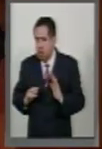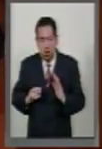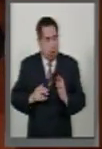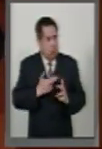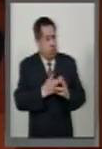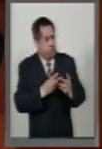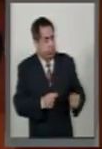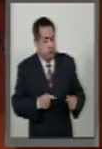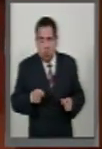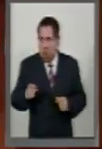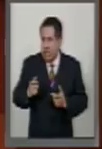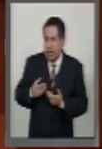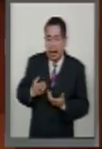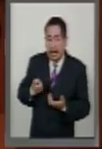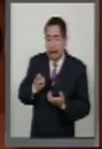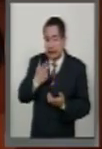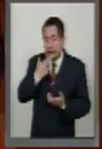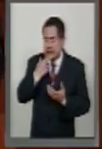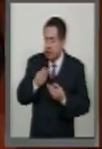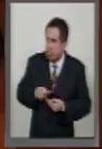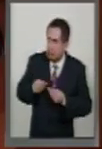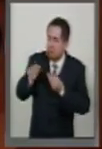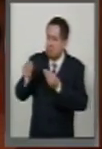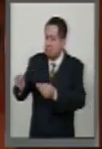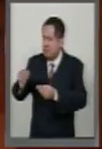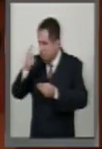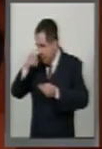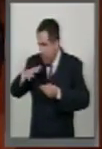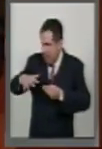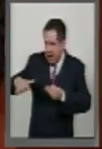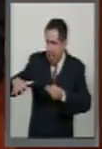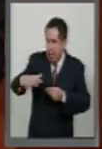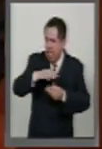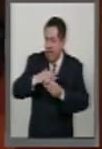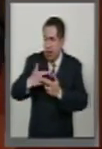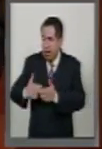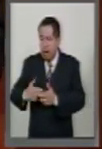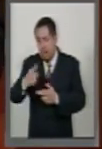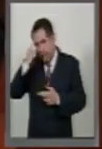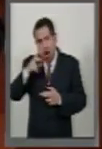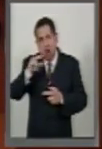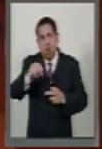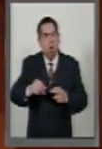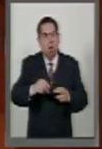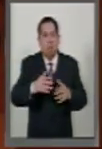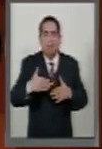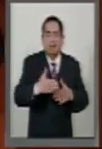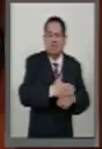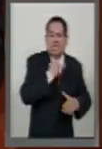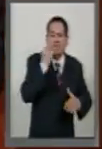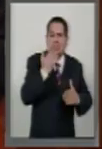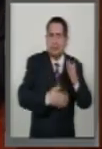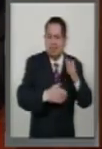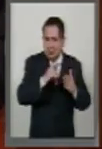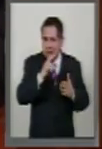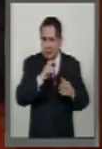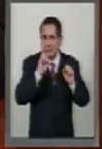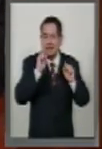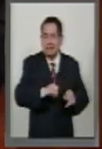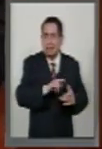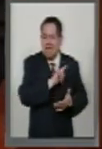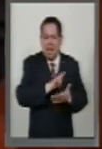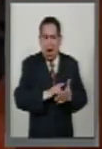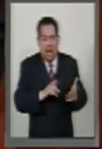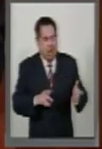incluso contribuir a reducir la pesca ilegal que tanto perjudica